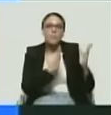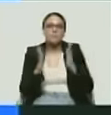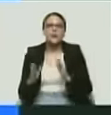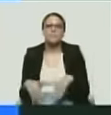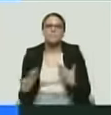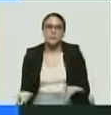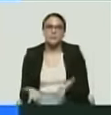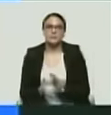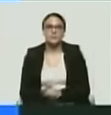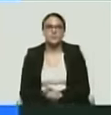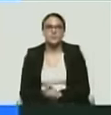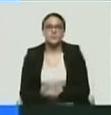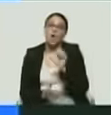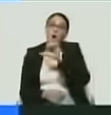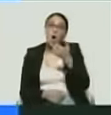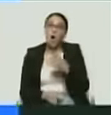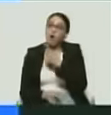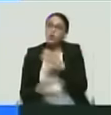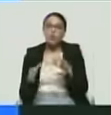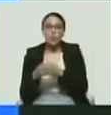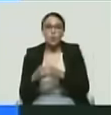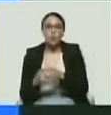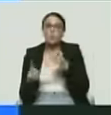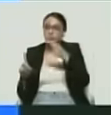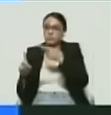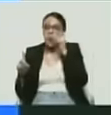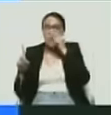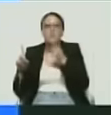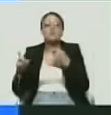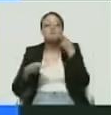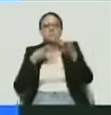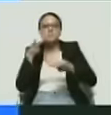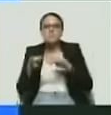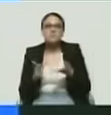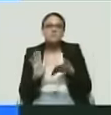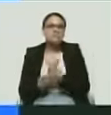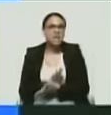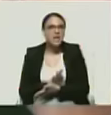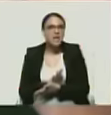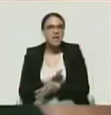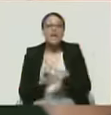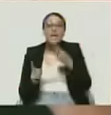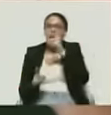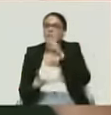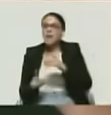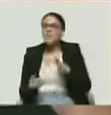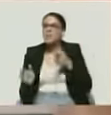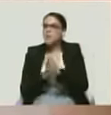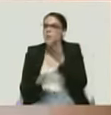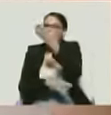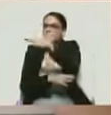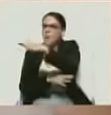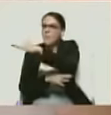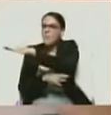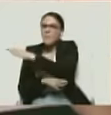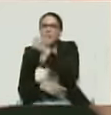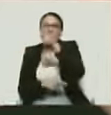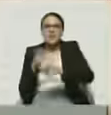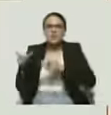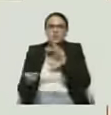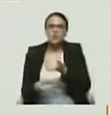Este sátrapa, este criminal, este homicida que tantas vidas costó al pueblo mexicano, Felipe